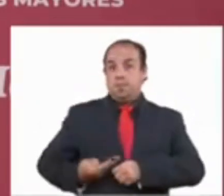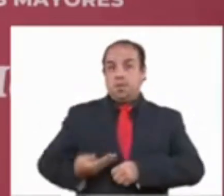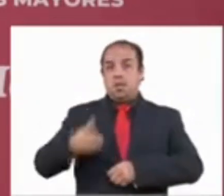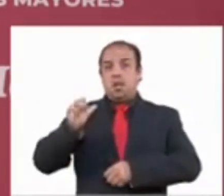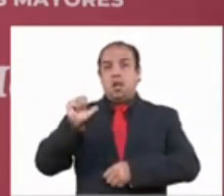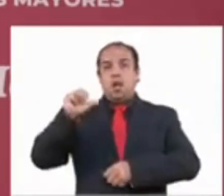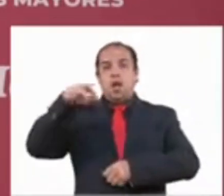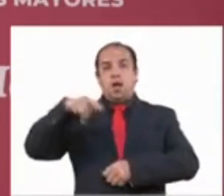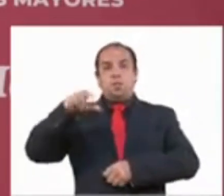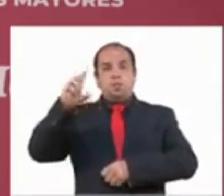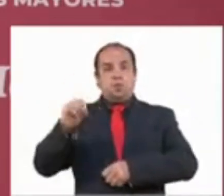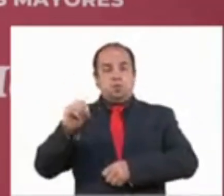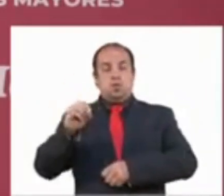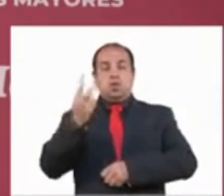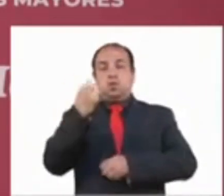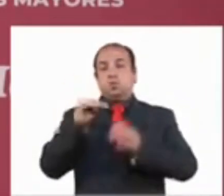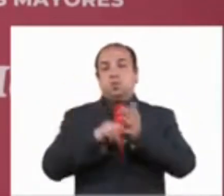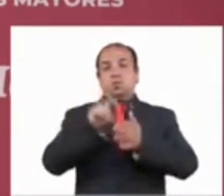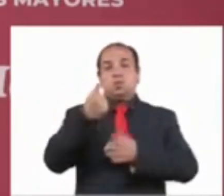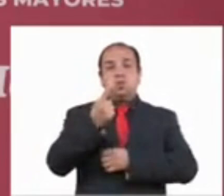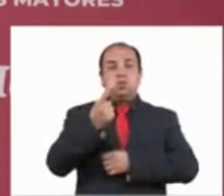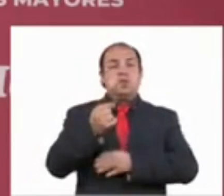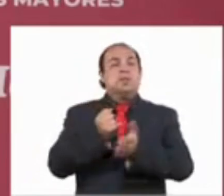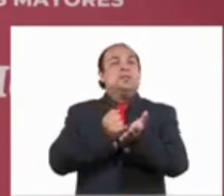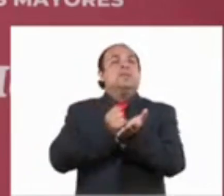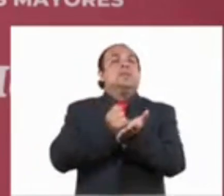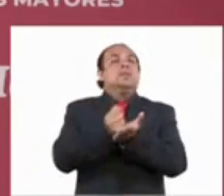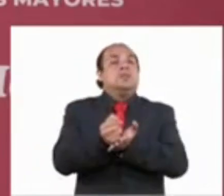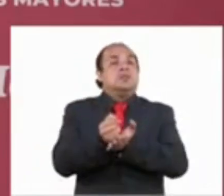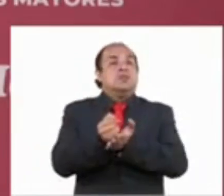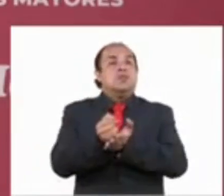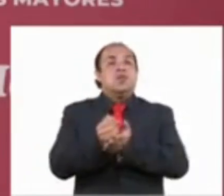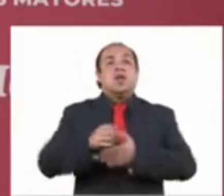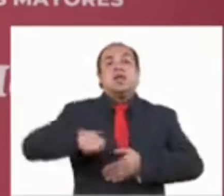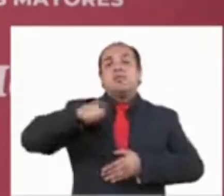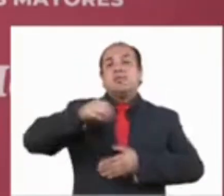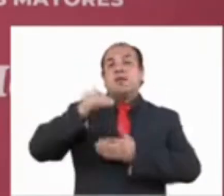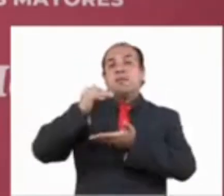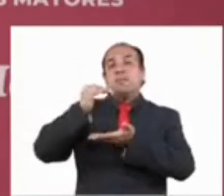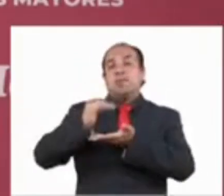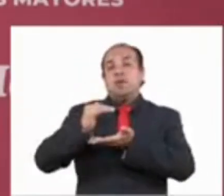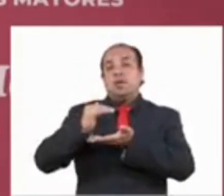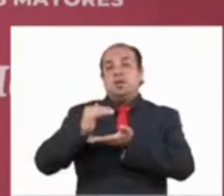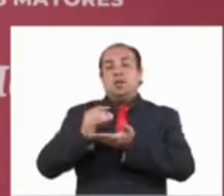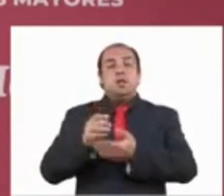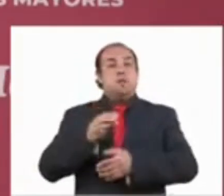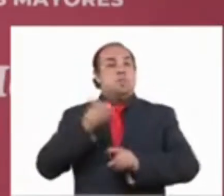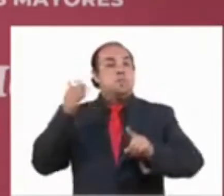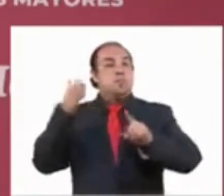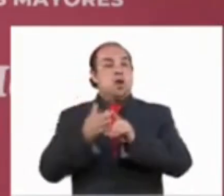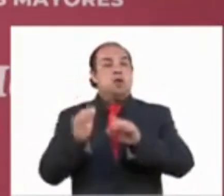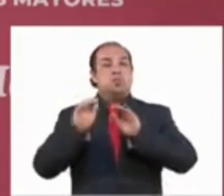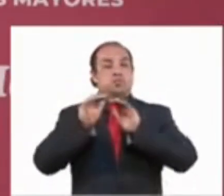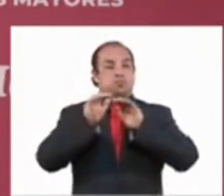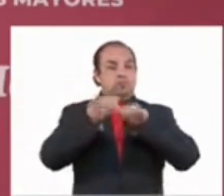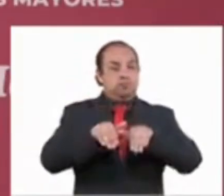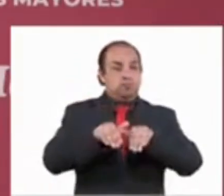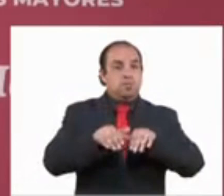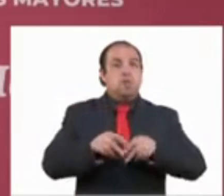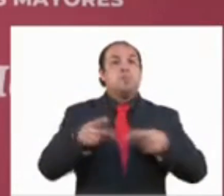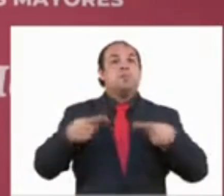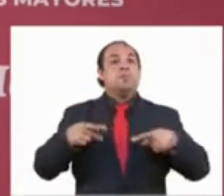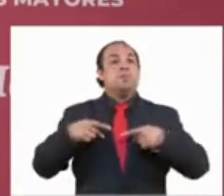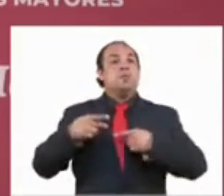en 2021, decidió que había que reducir la edad para que se incorporaran más personas adultas